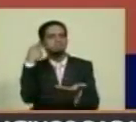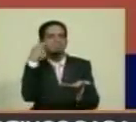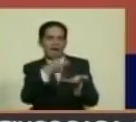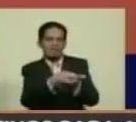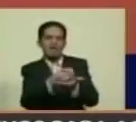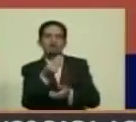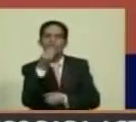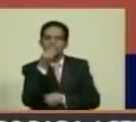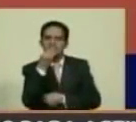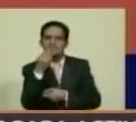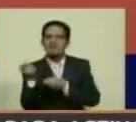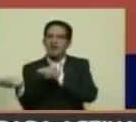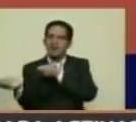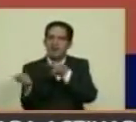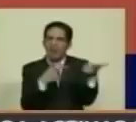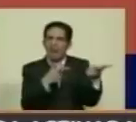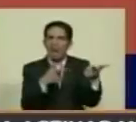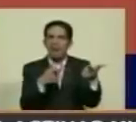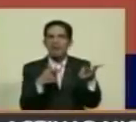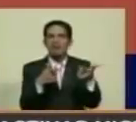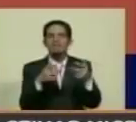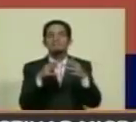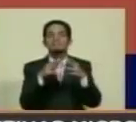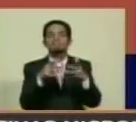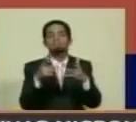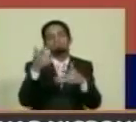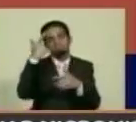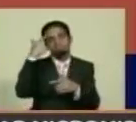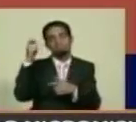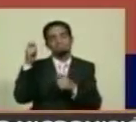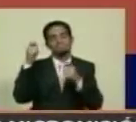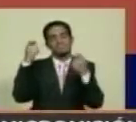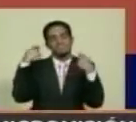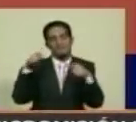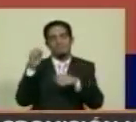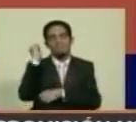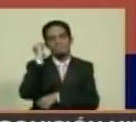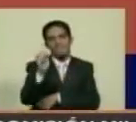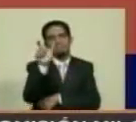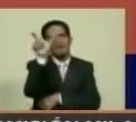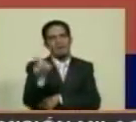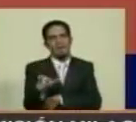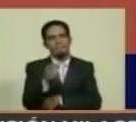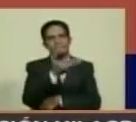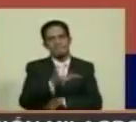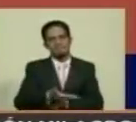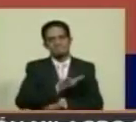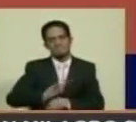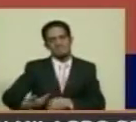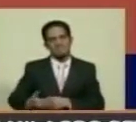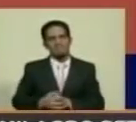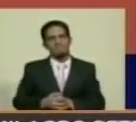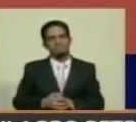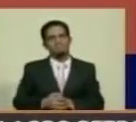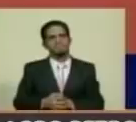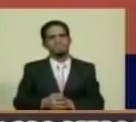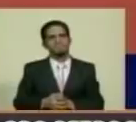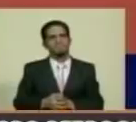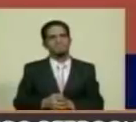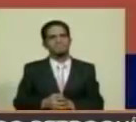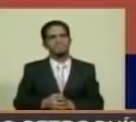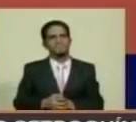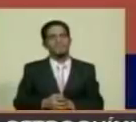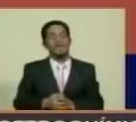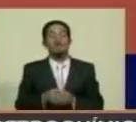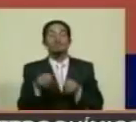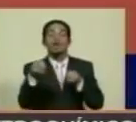para traslado y para la logística del magnicidio en grado de frustración. Y los